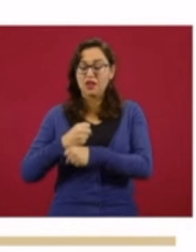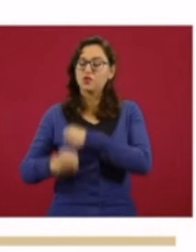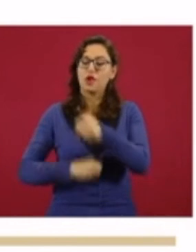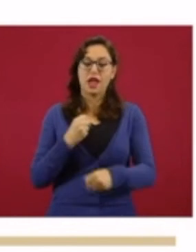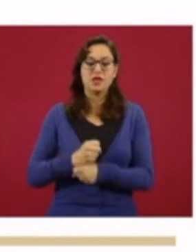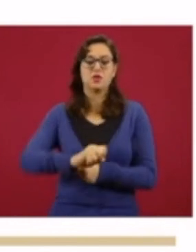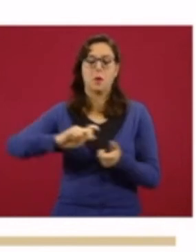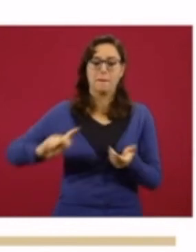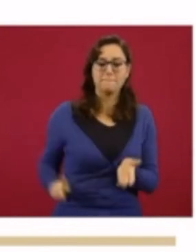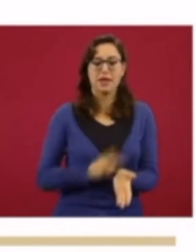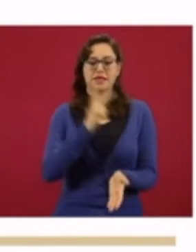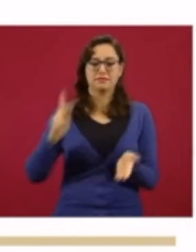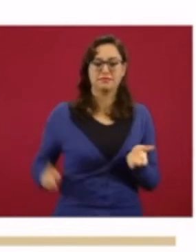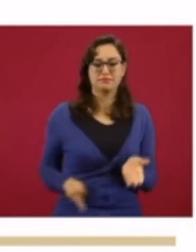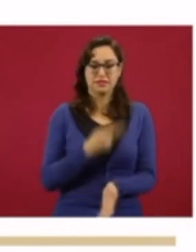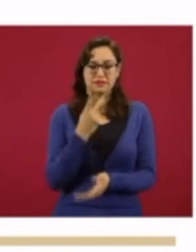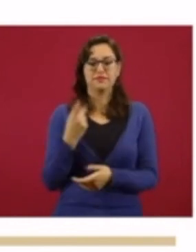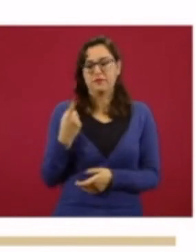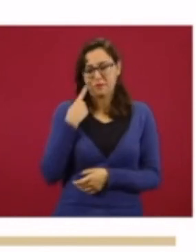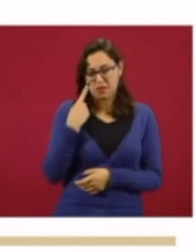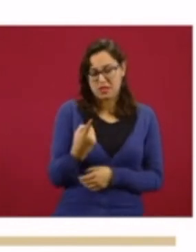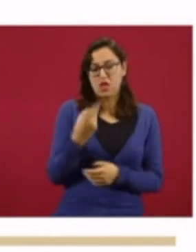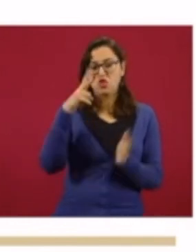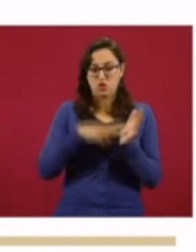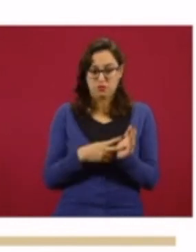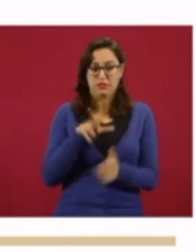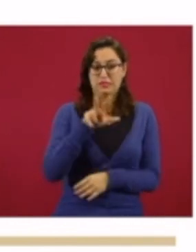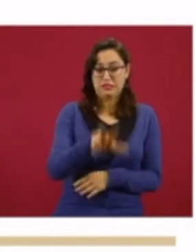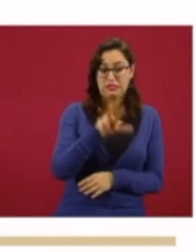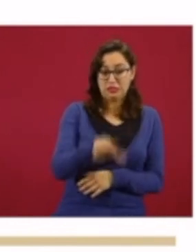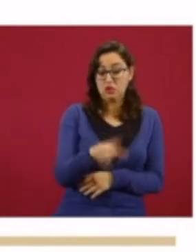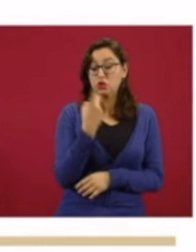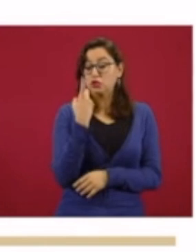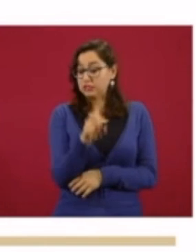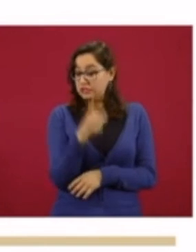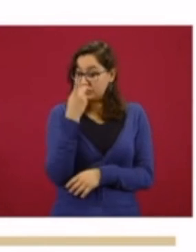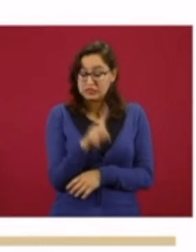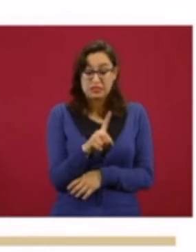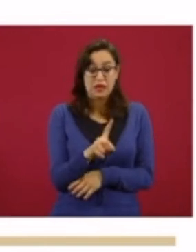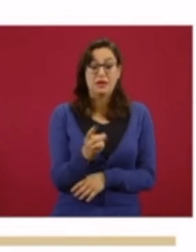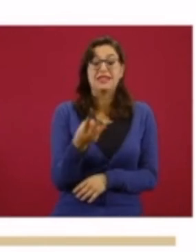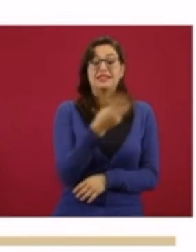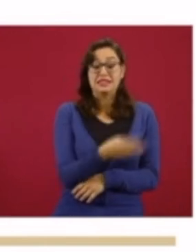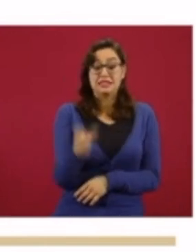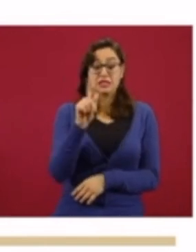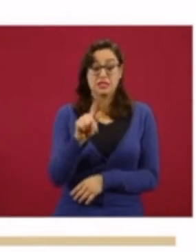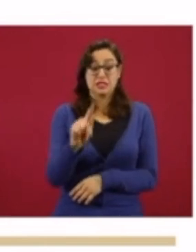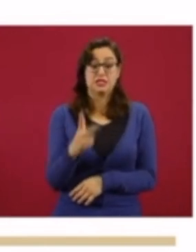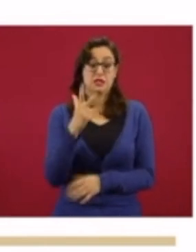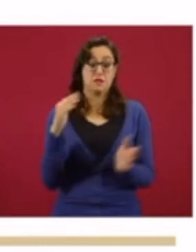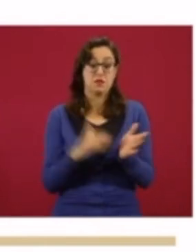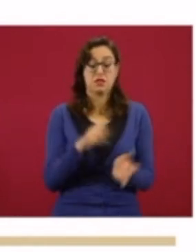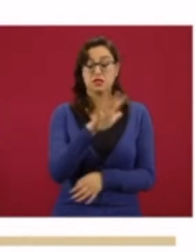ver cómo en dos mil dieciocho es en diciembre cuando hay esta caída de trescientos setenta y